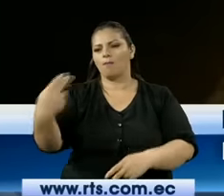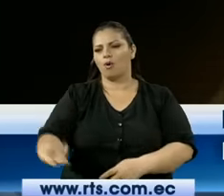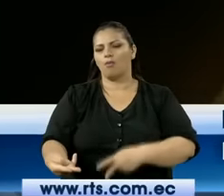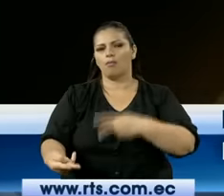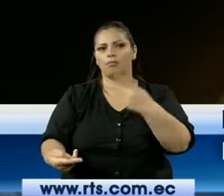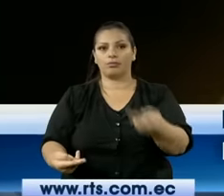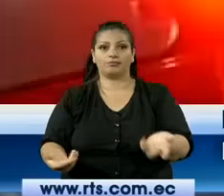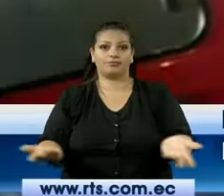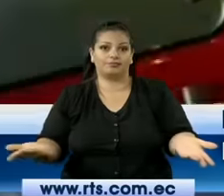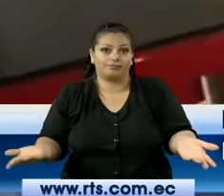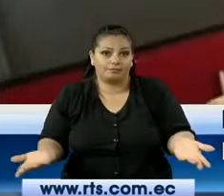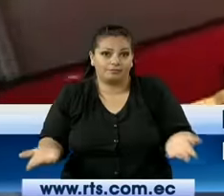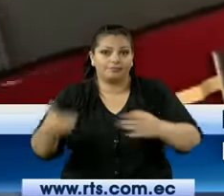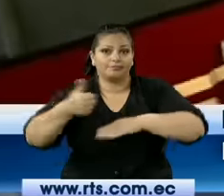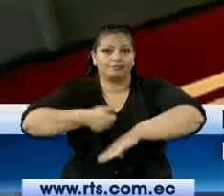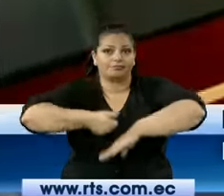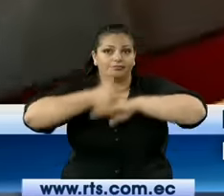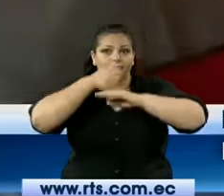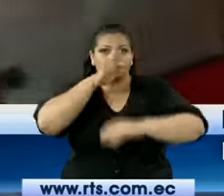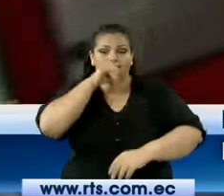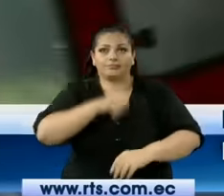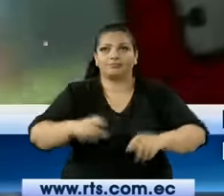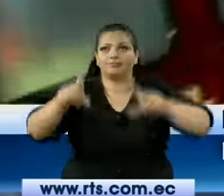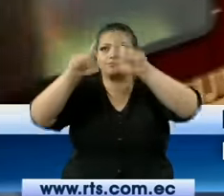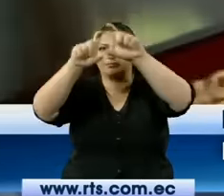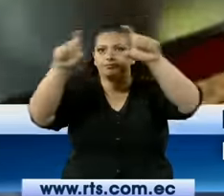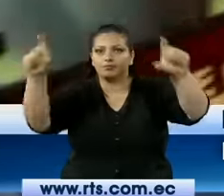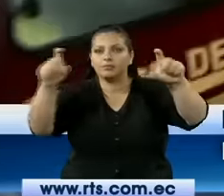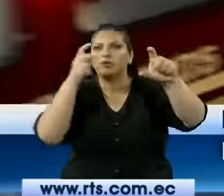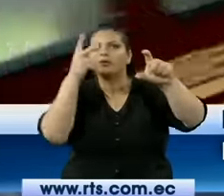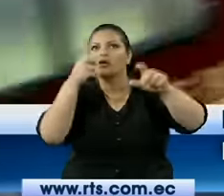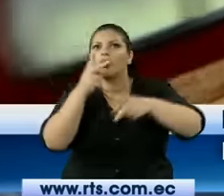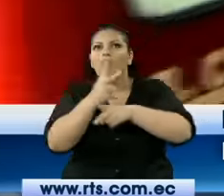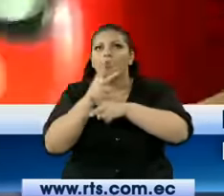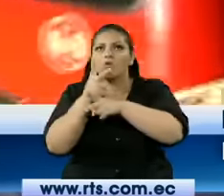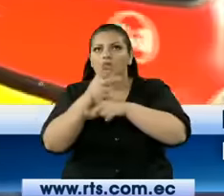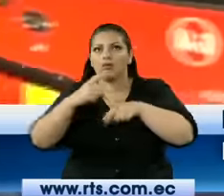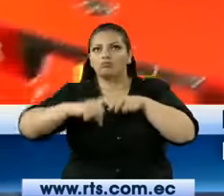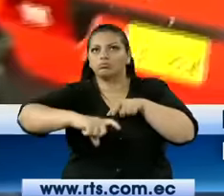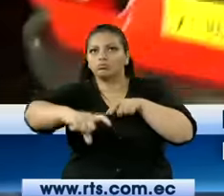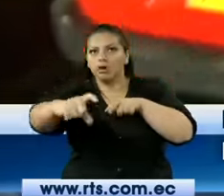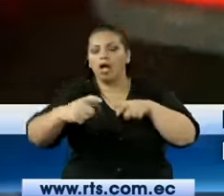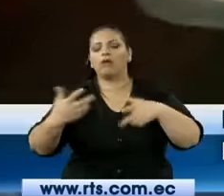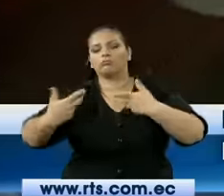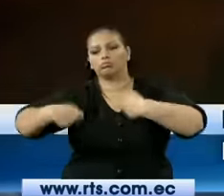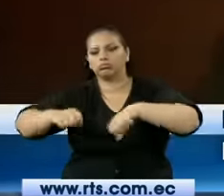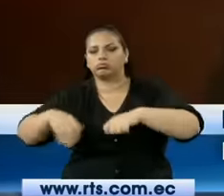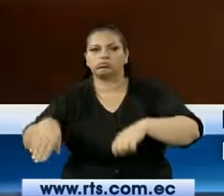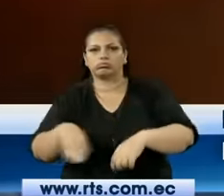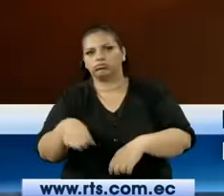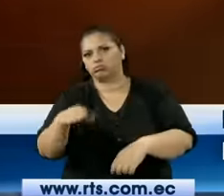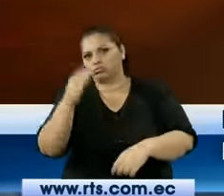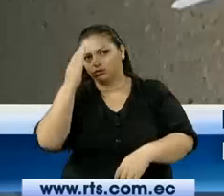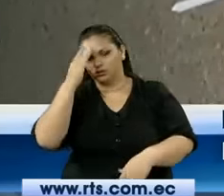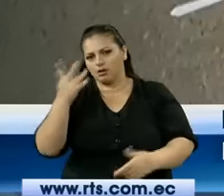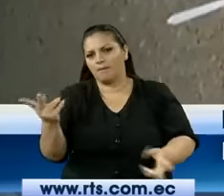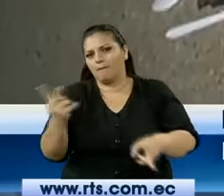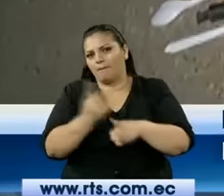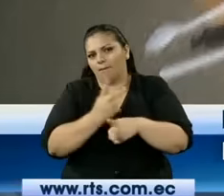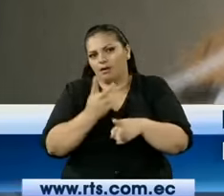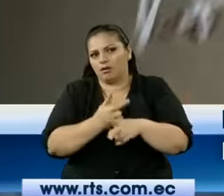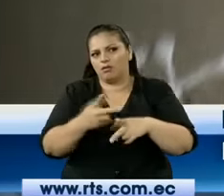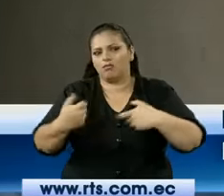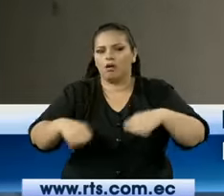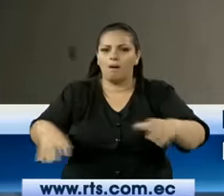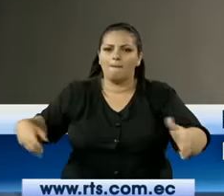causan problemas y accidentes y que en cualquier momento le pueden costar la vida a una o más personas